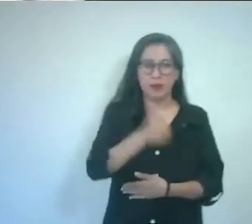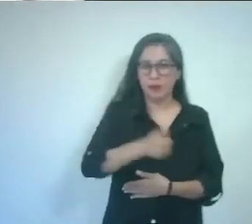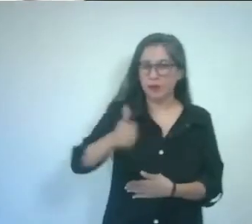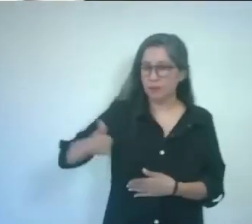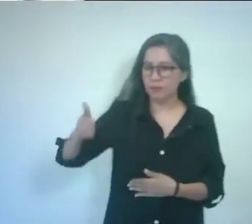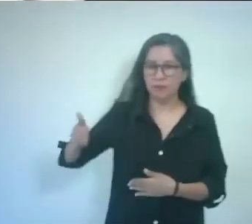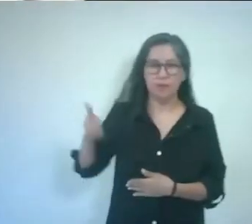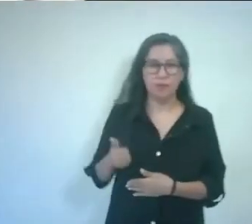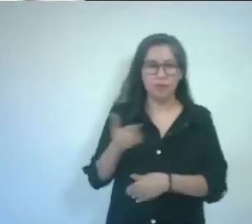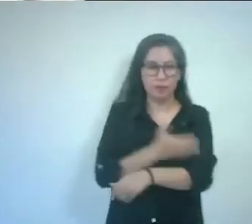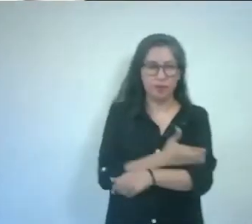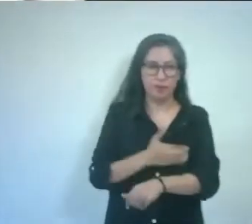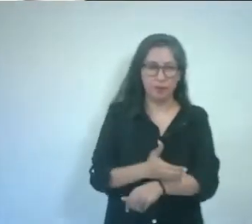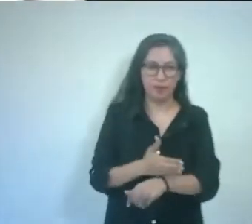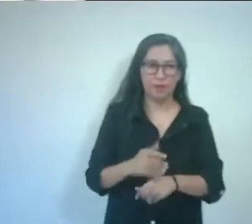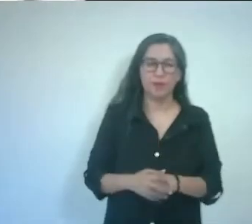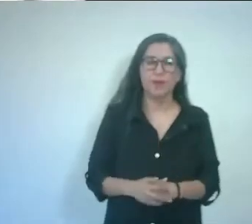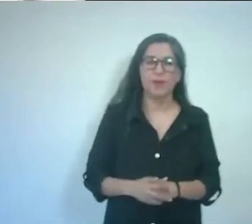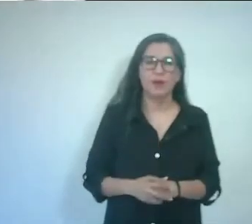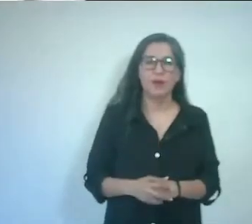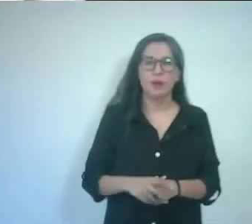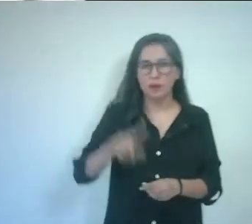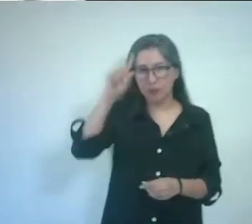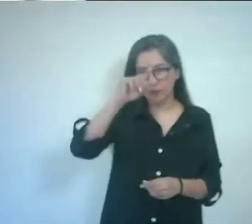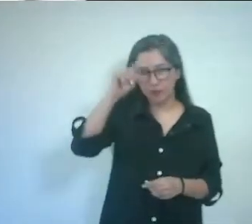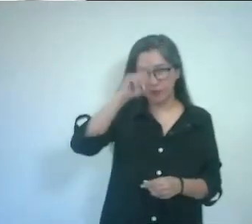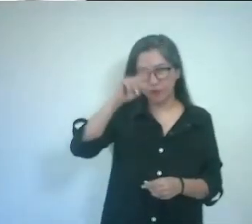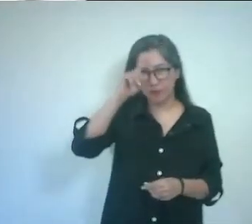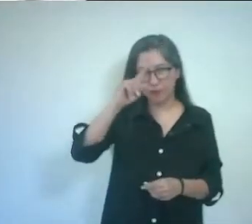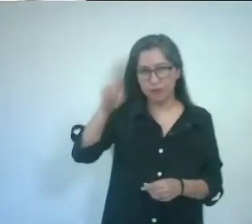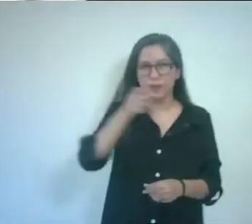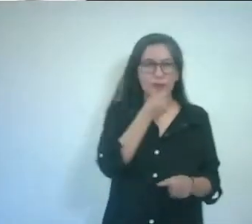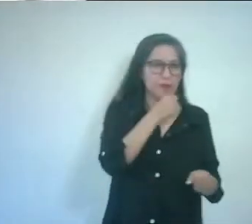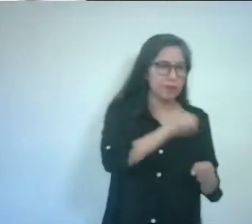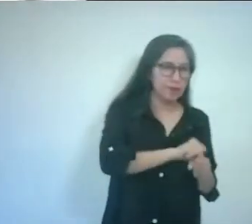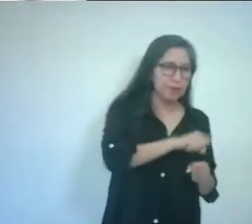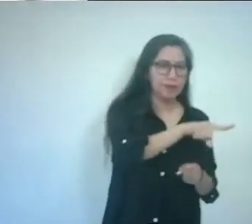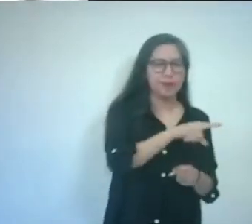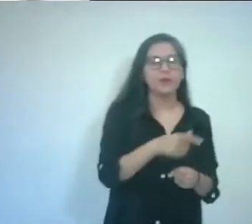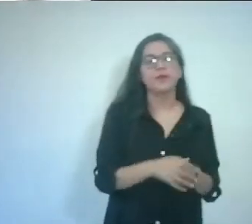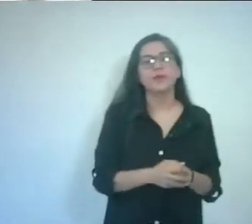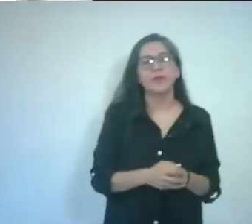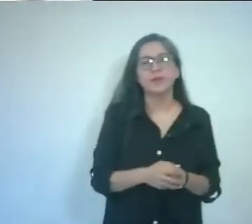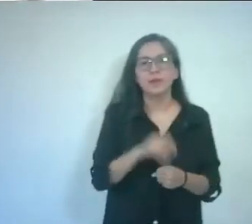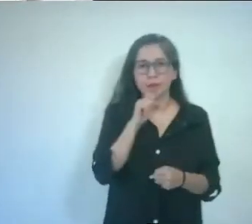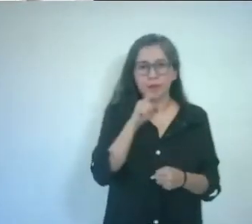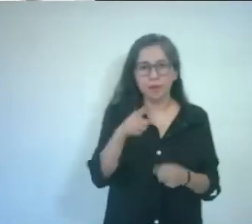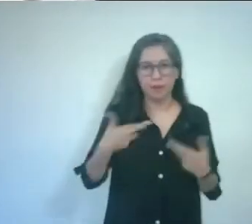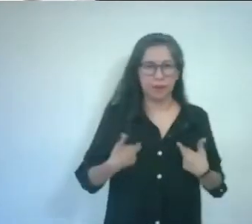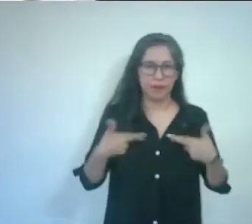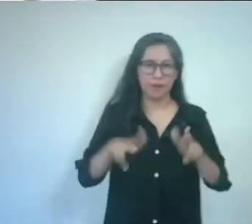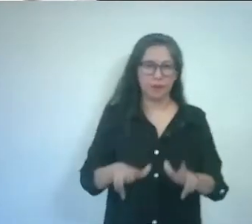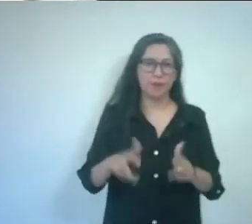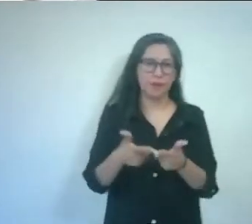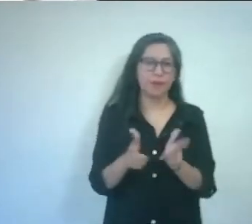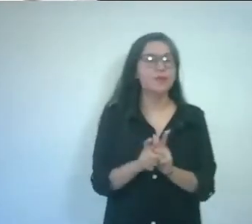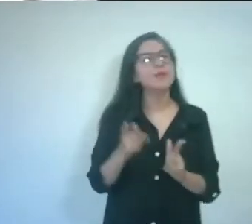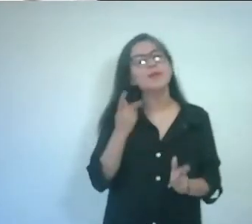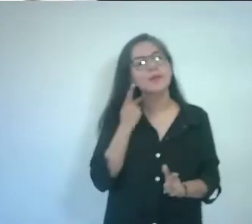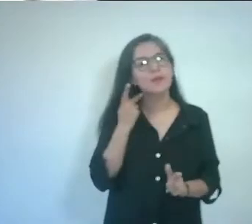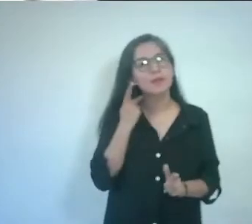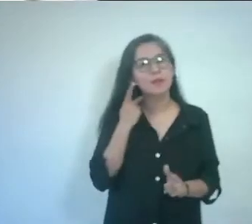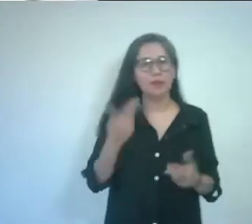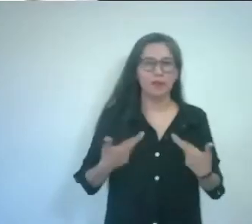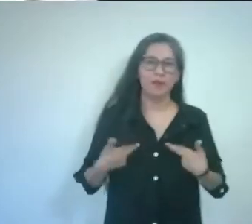mis compañeras y compañeros en las consejerías, en la Secretaría Ejecutiva, en las representaciones de los partidos políticos,